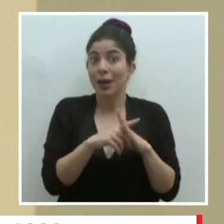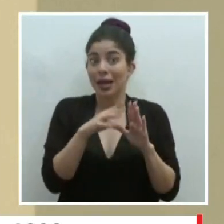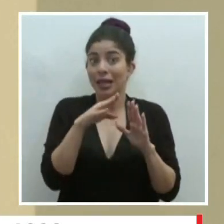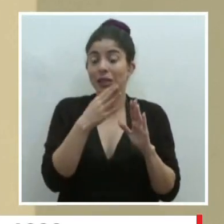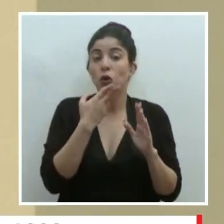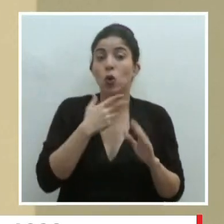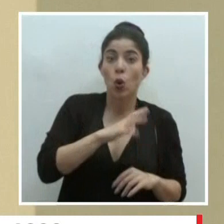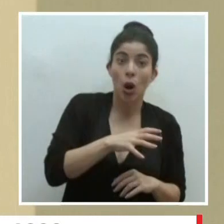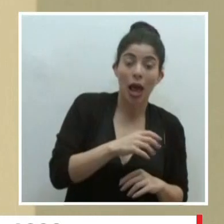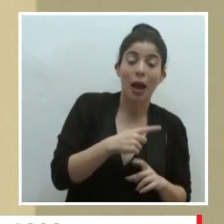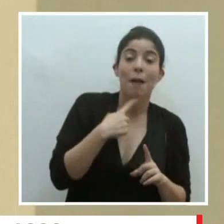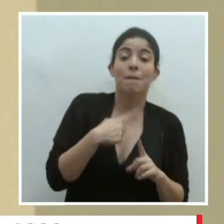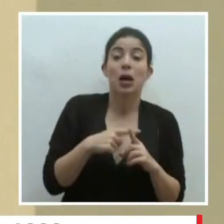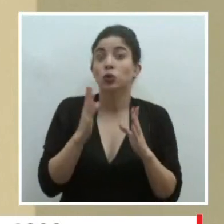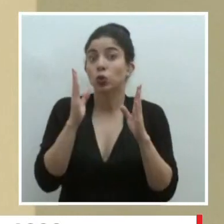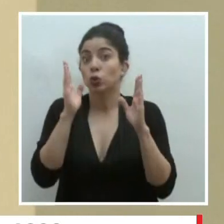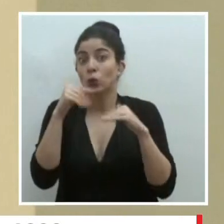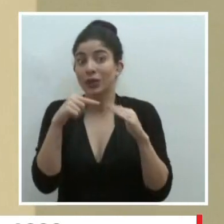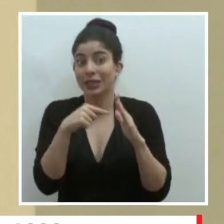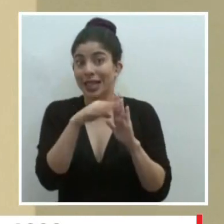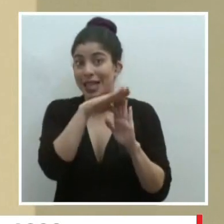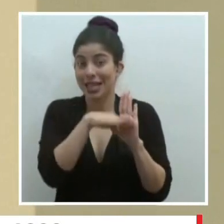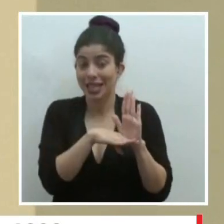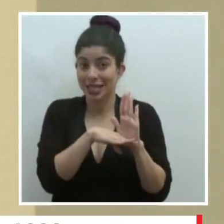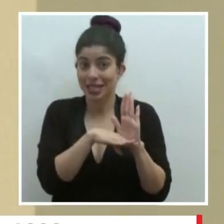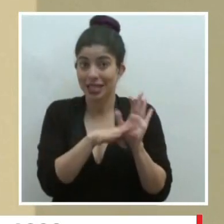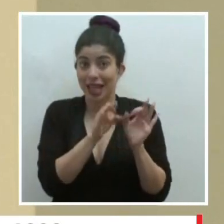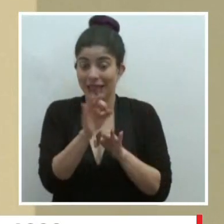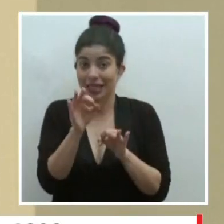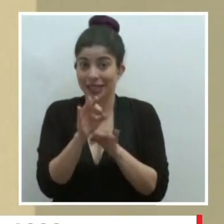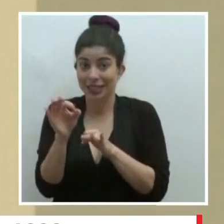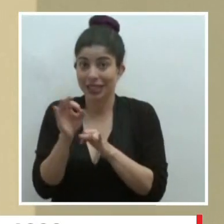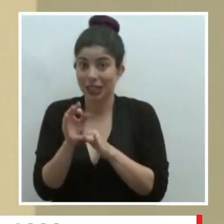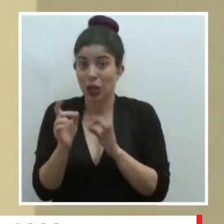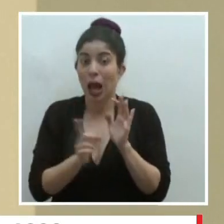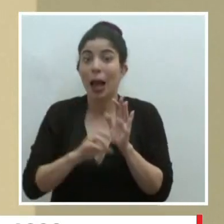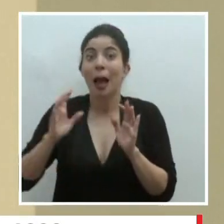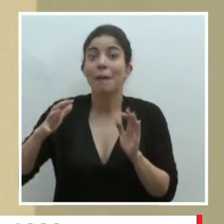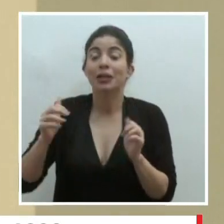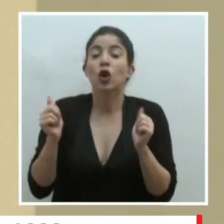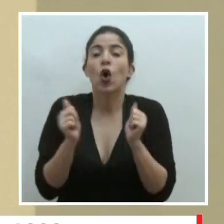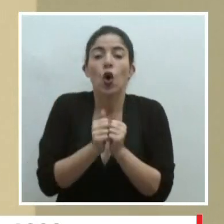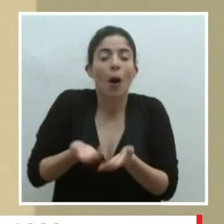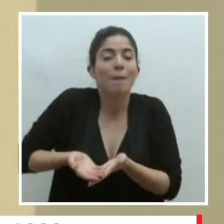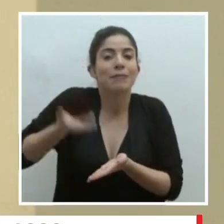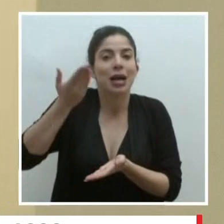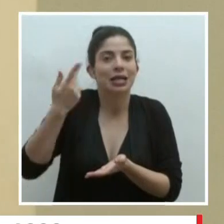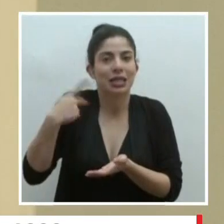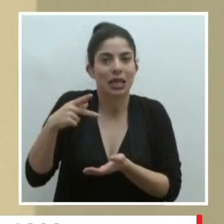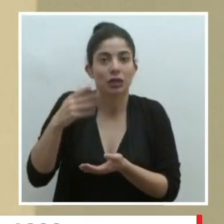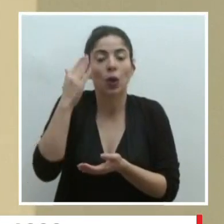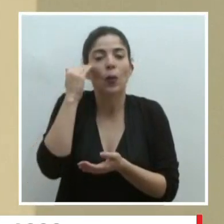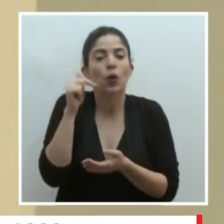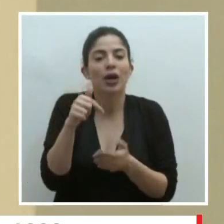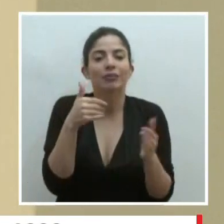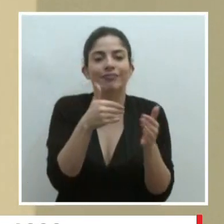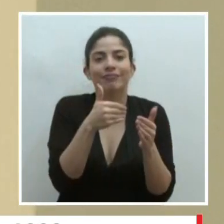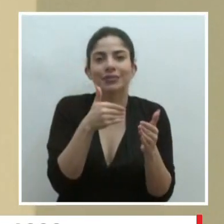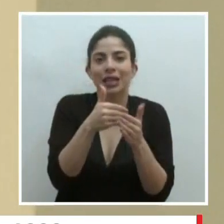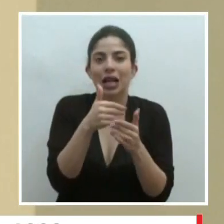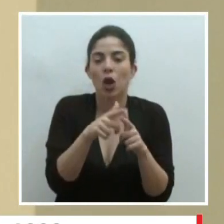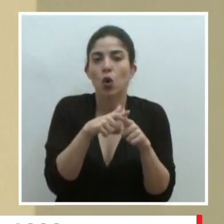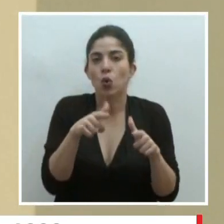alerta naranja y que no se encuentren en esta lista de distritos en alerta amarilla con riesgo aumentado por la cercanía a los